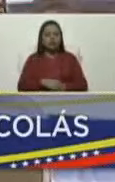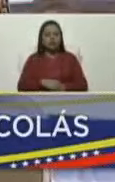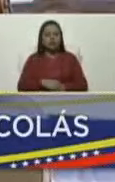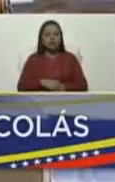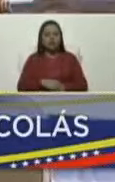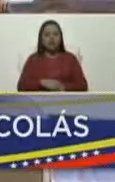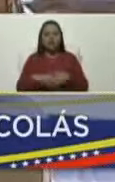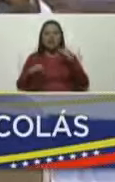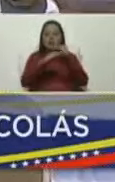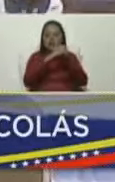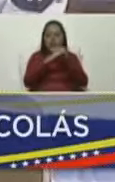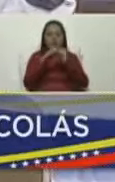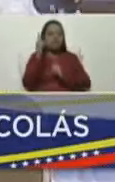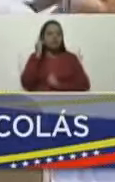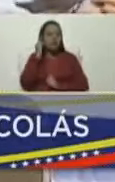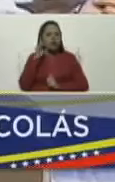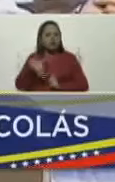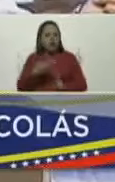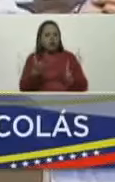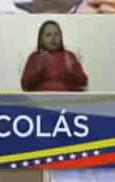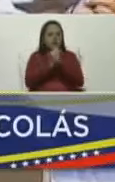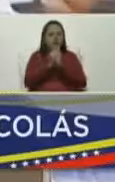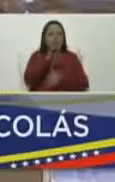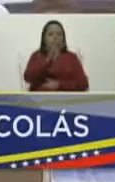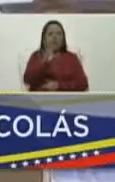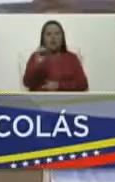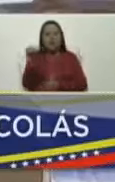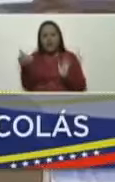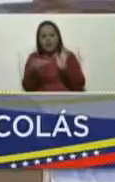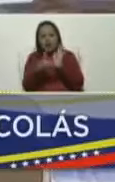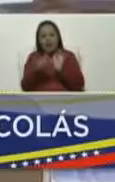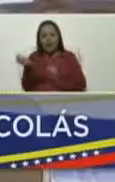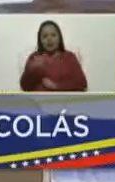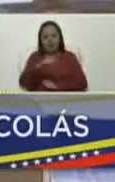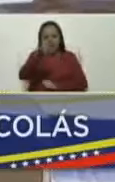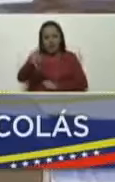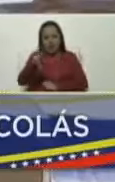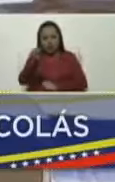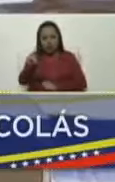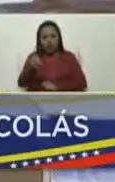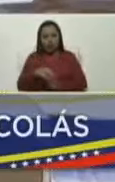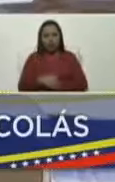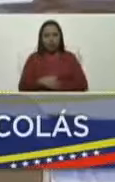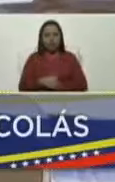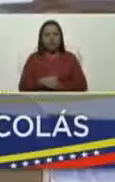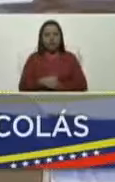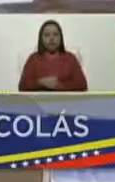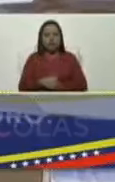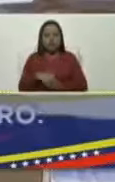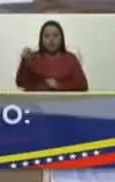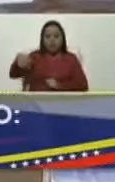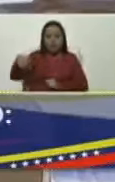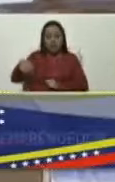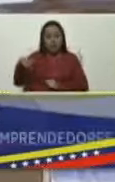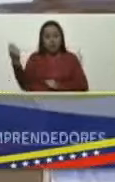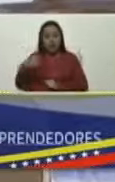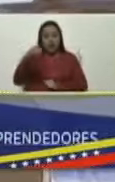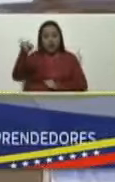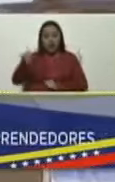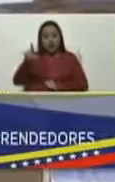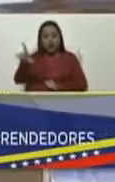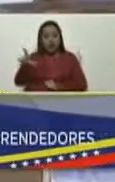Igual en las mujeres, logramos 40.000 en el mes de junio, pero este mes, julio,